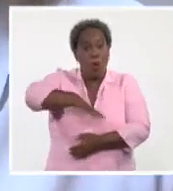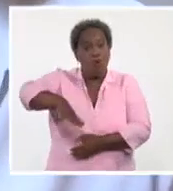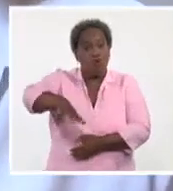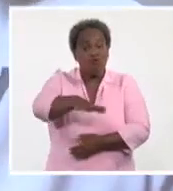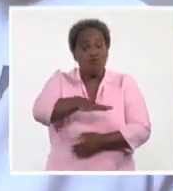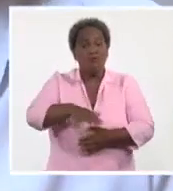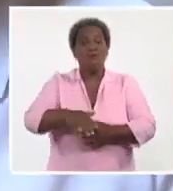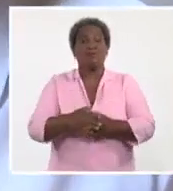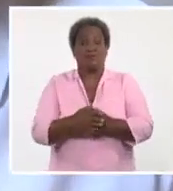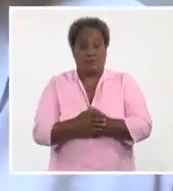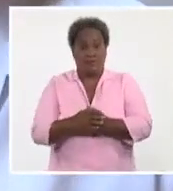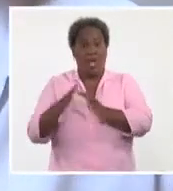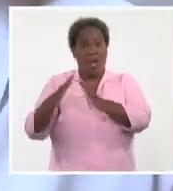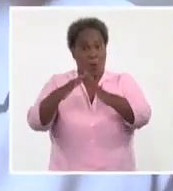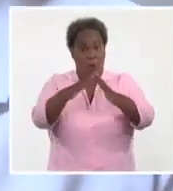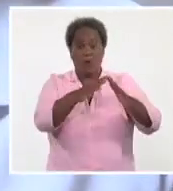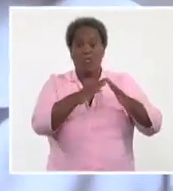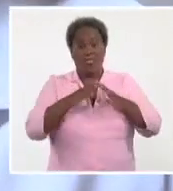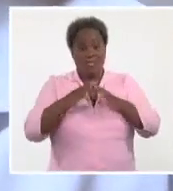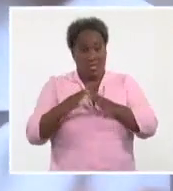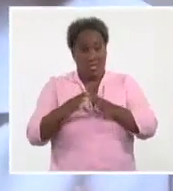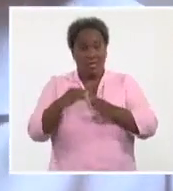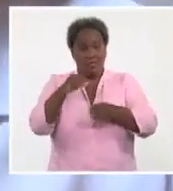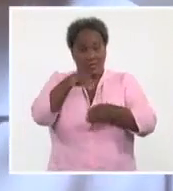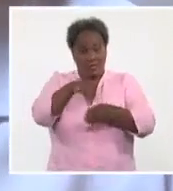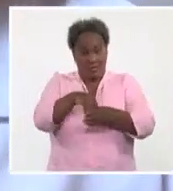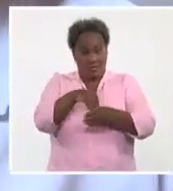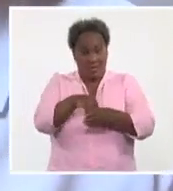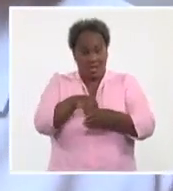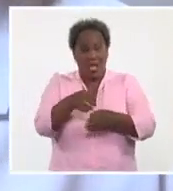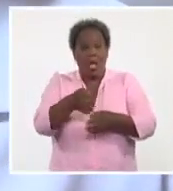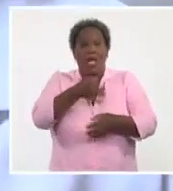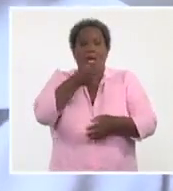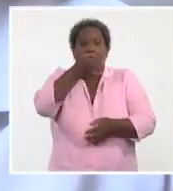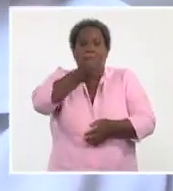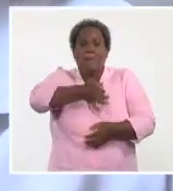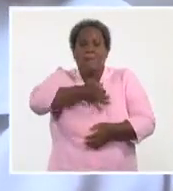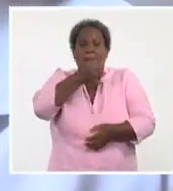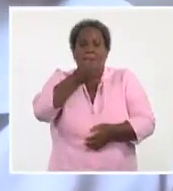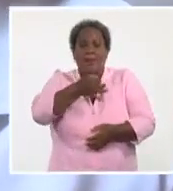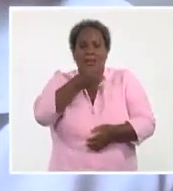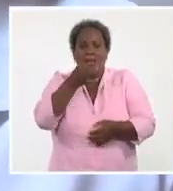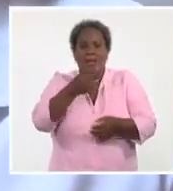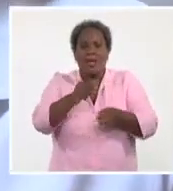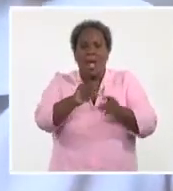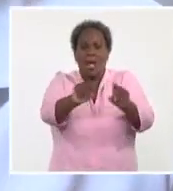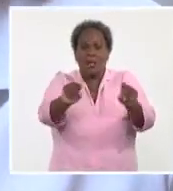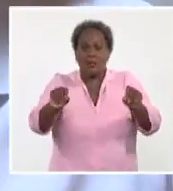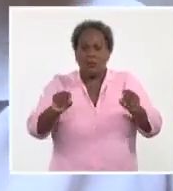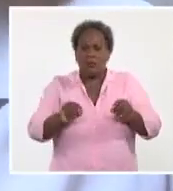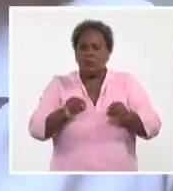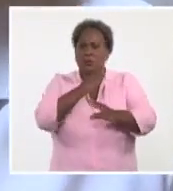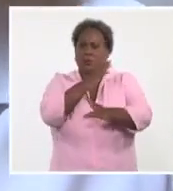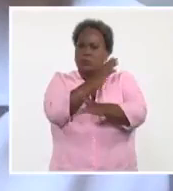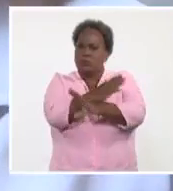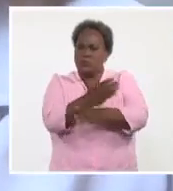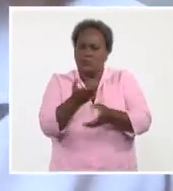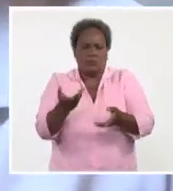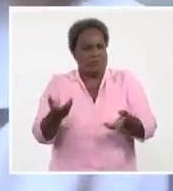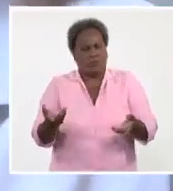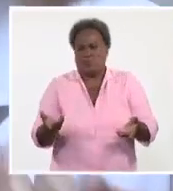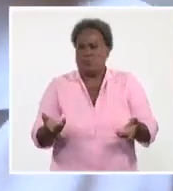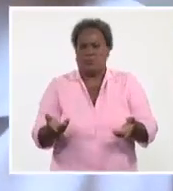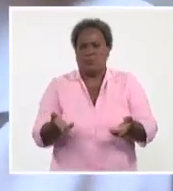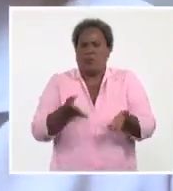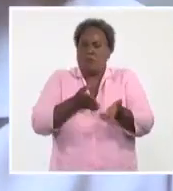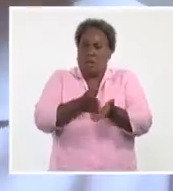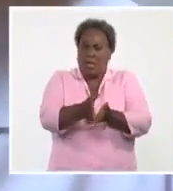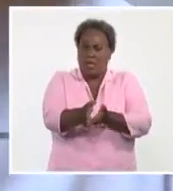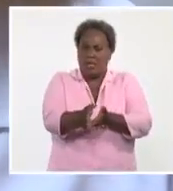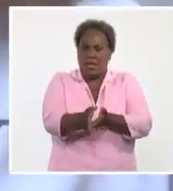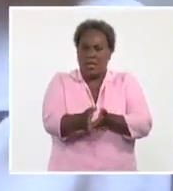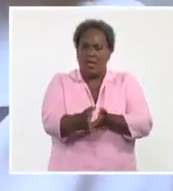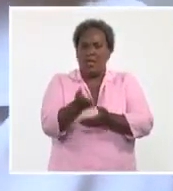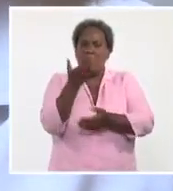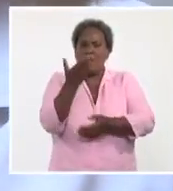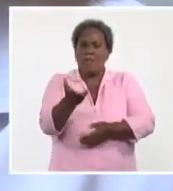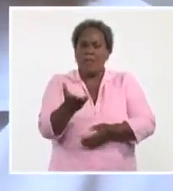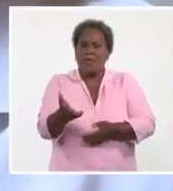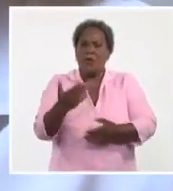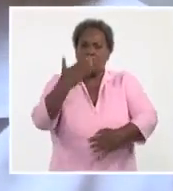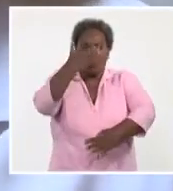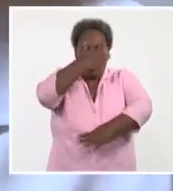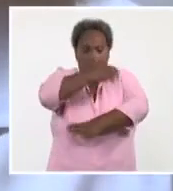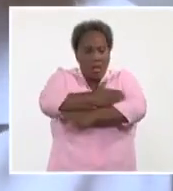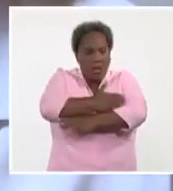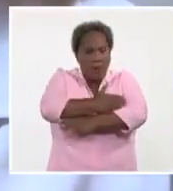supuesto, descrito y está dentro de las medidas la limitación o la restricción de movimiento. Y lo único que pedimos es la limitación